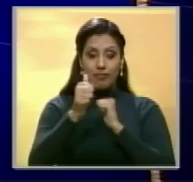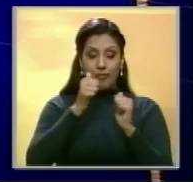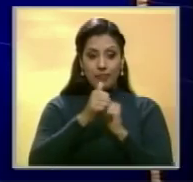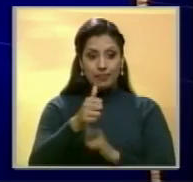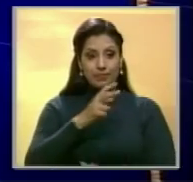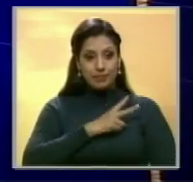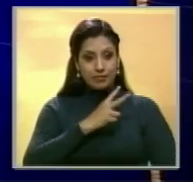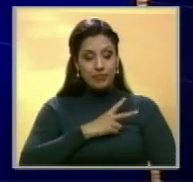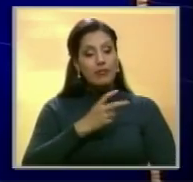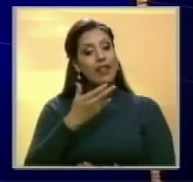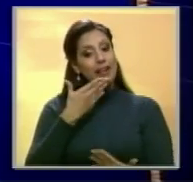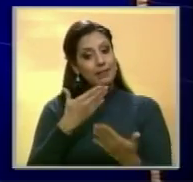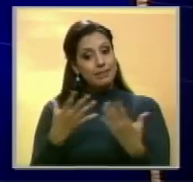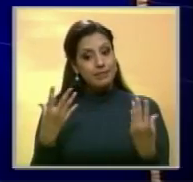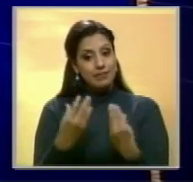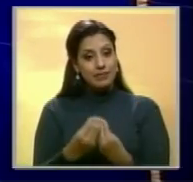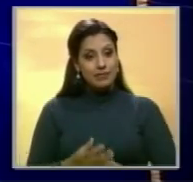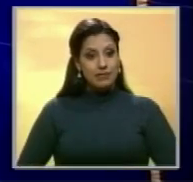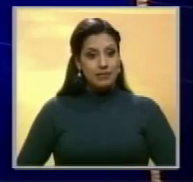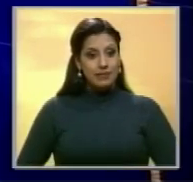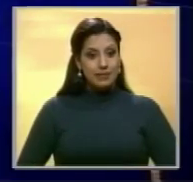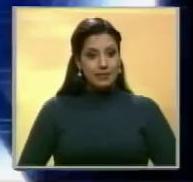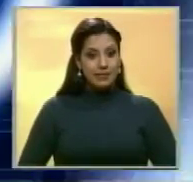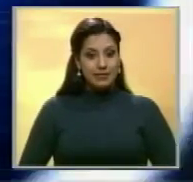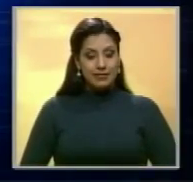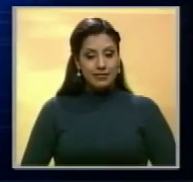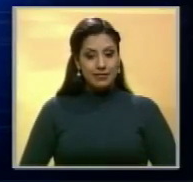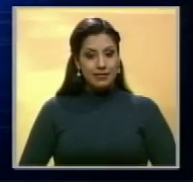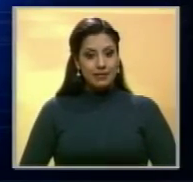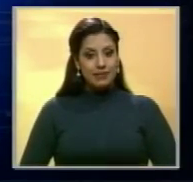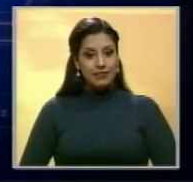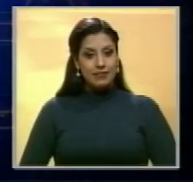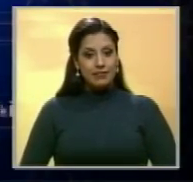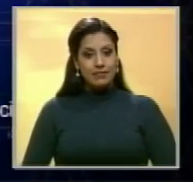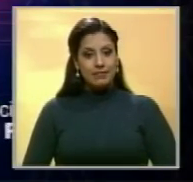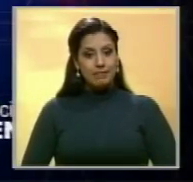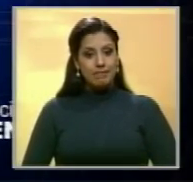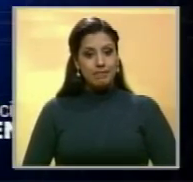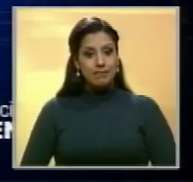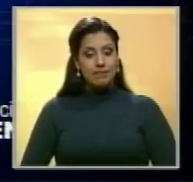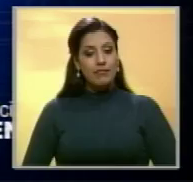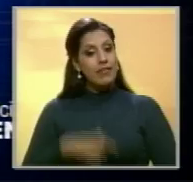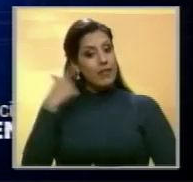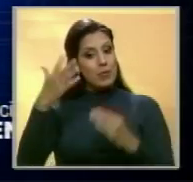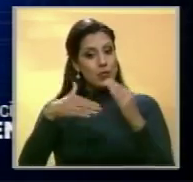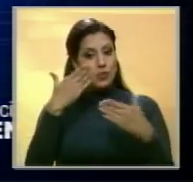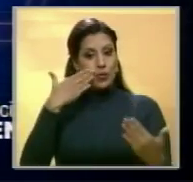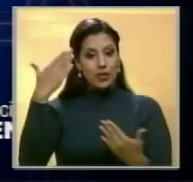Noticiero Venevisión. Gracias por su compañía.